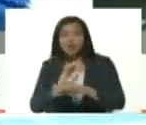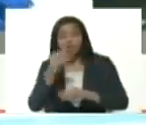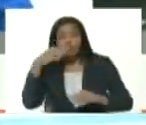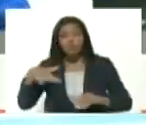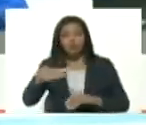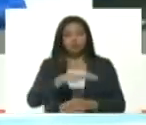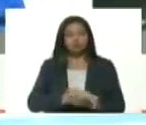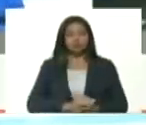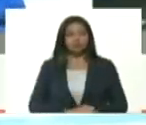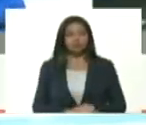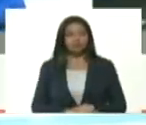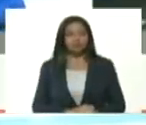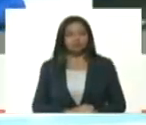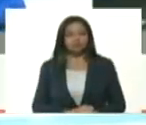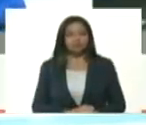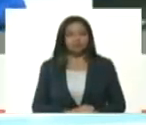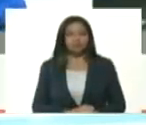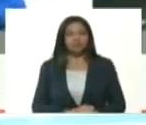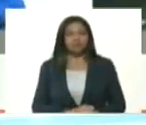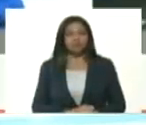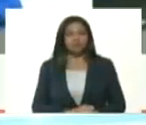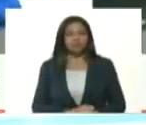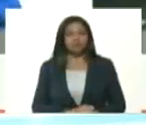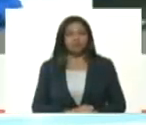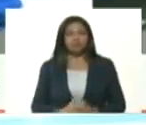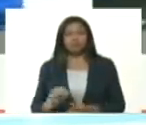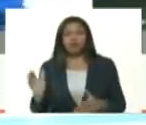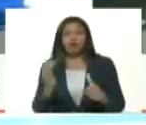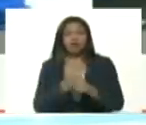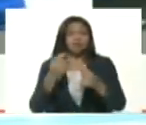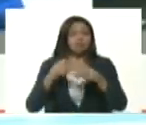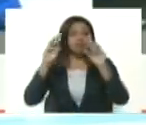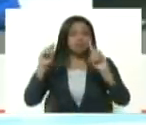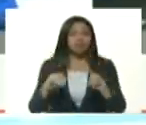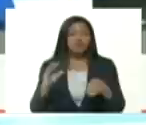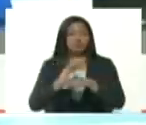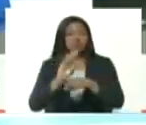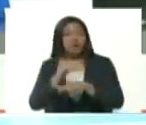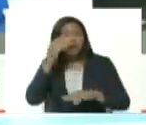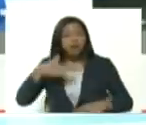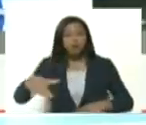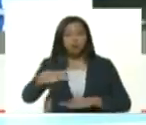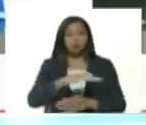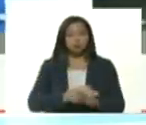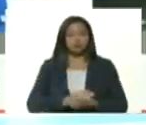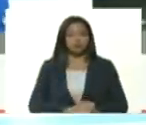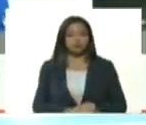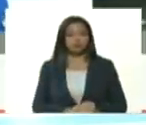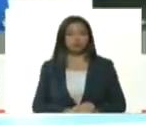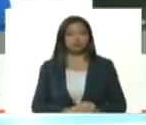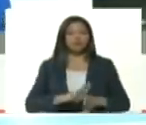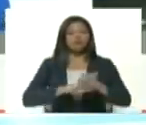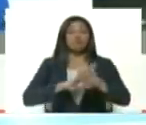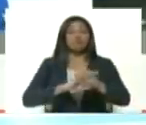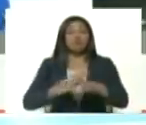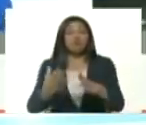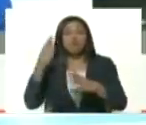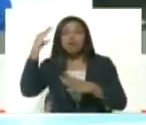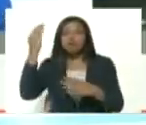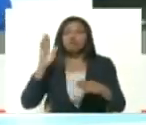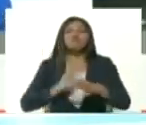pueblo? En vez de tomar decisiones para proteger a los pueblos, ¿por qué? ¿Por qué, Dios